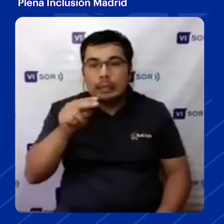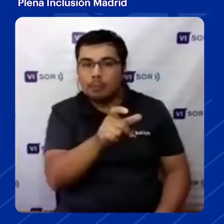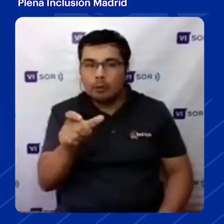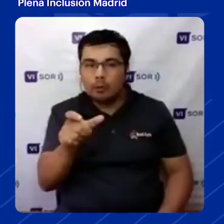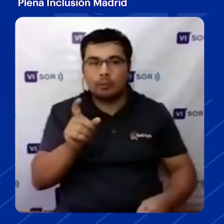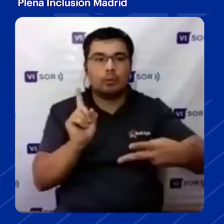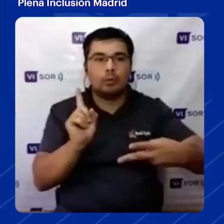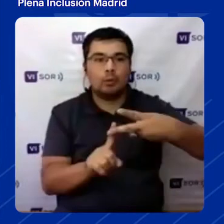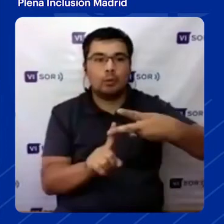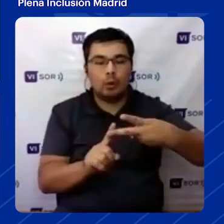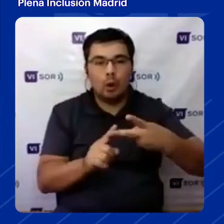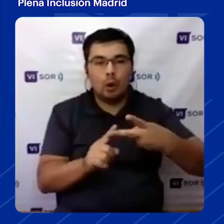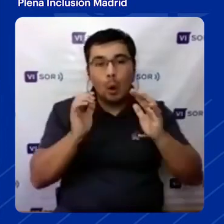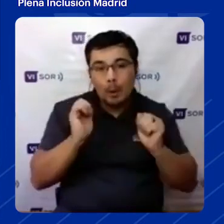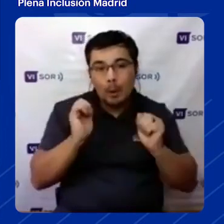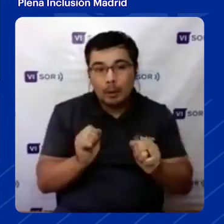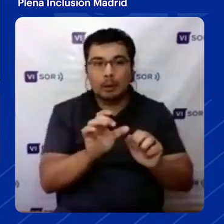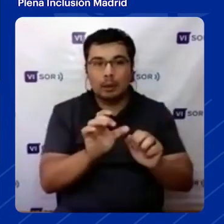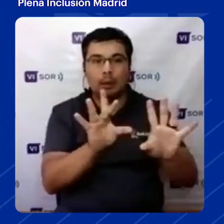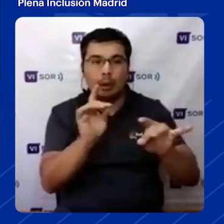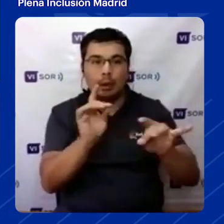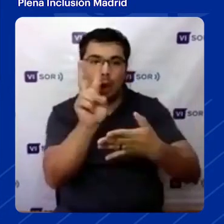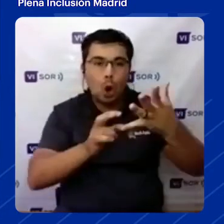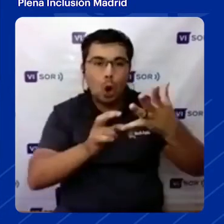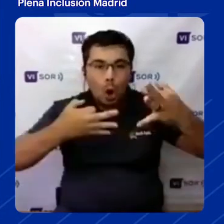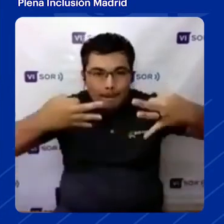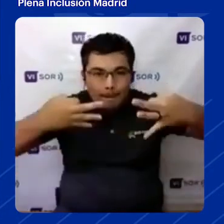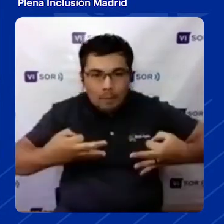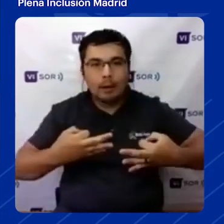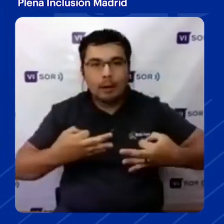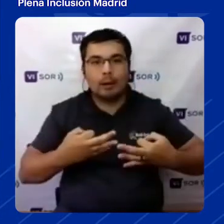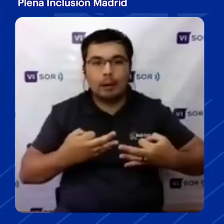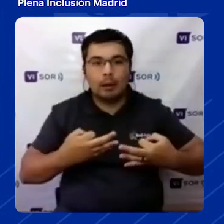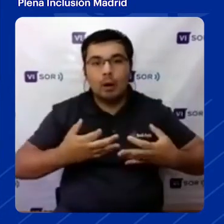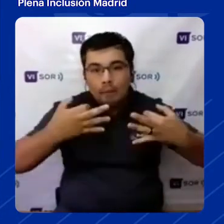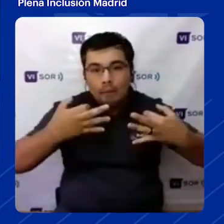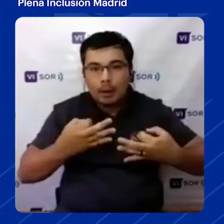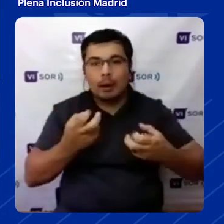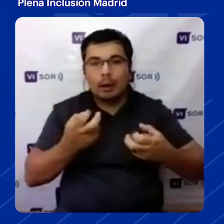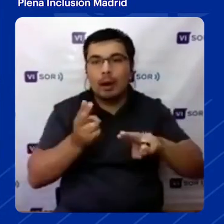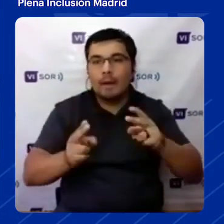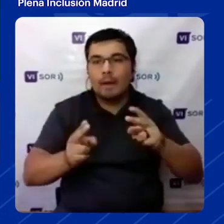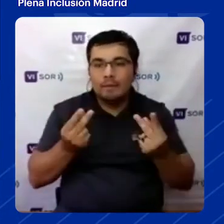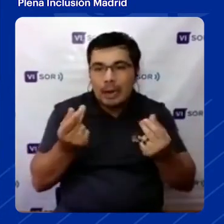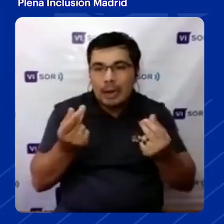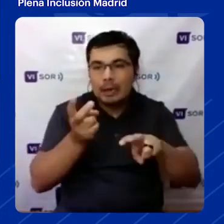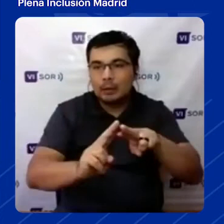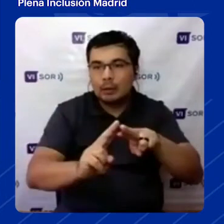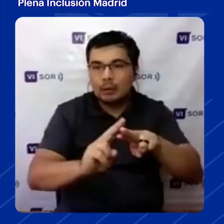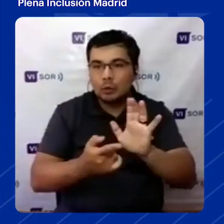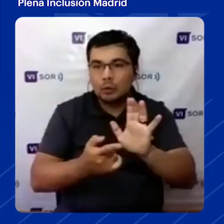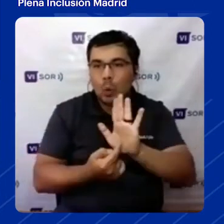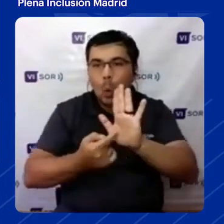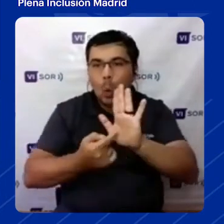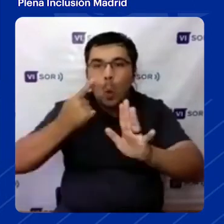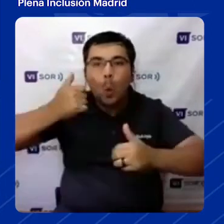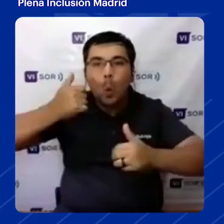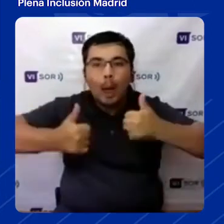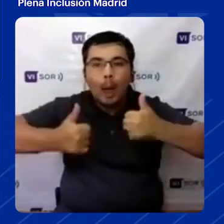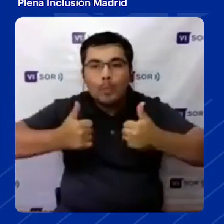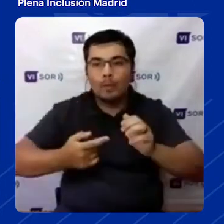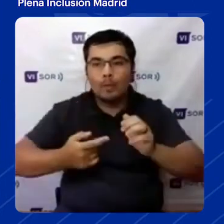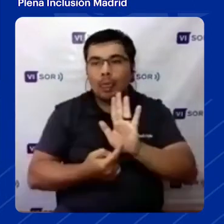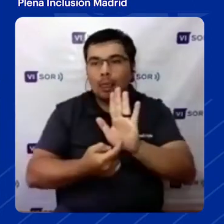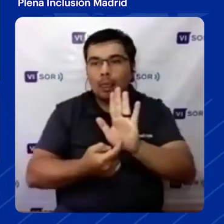no, he acertado, este texto lo va a entender todo el mundo, sino que lo he chequeado. Les doy una prueba de comprobación. Damos esa garantía a quien